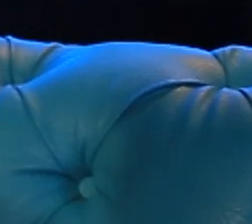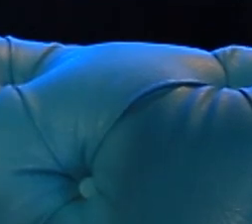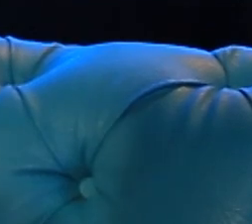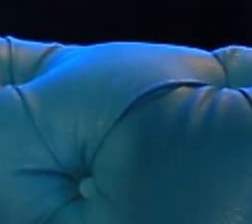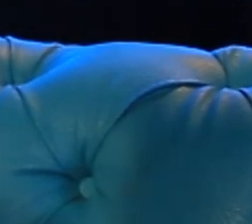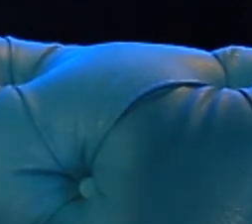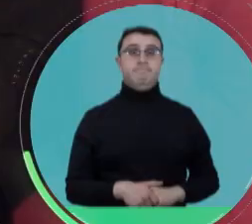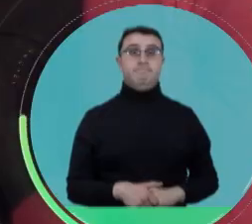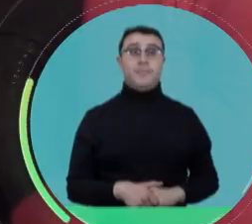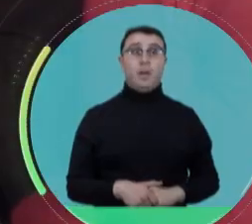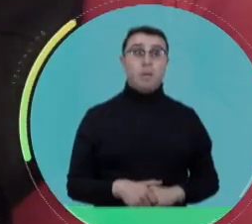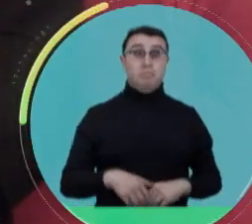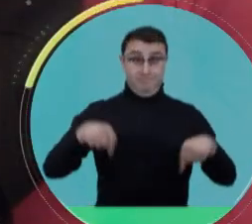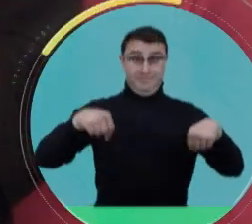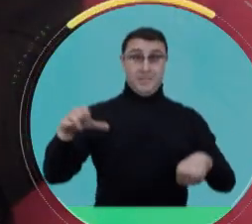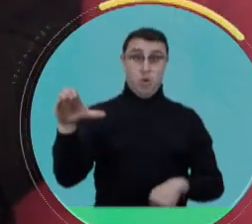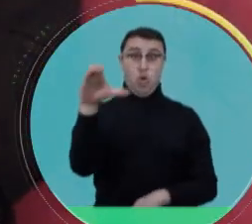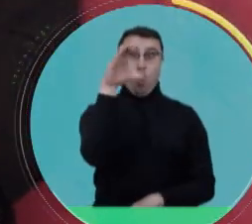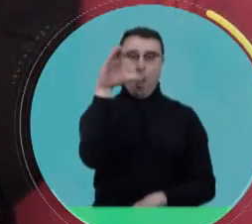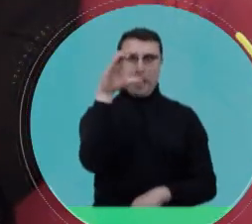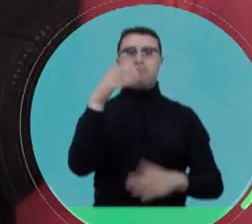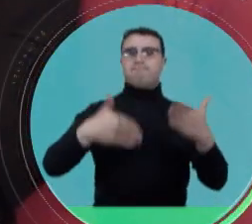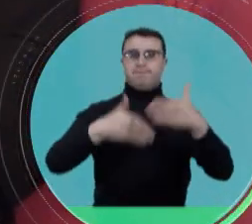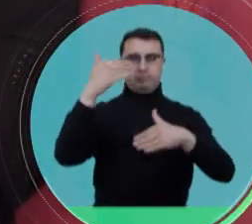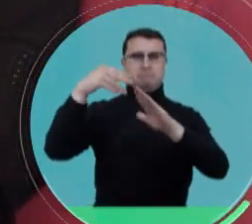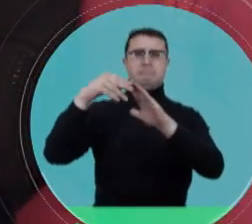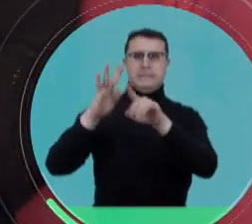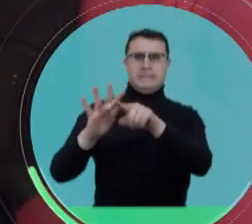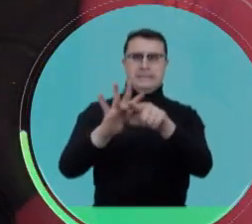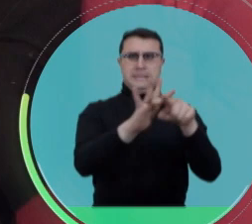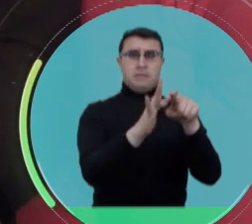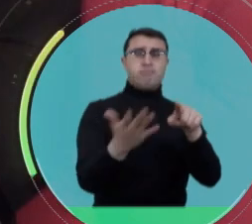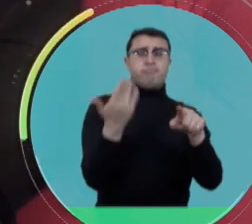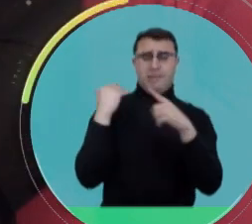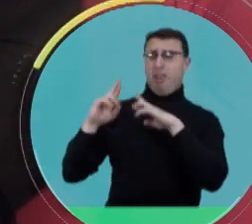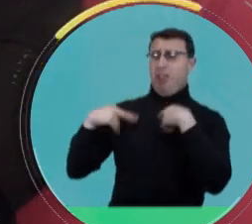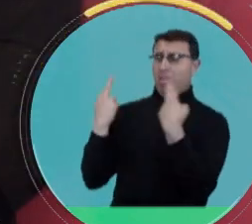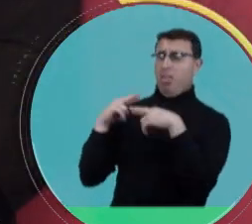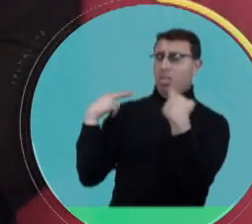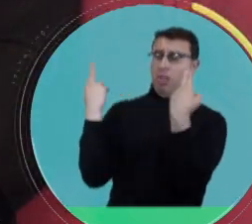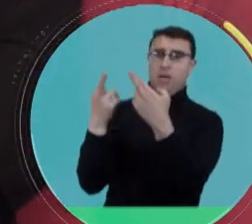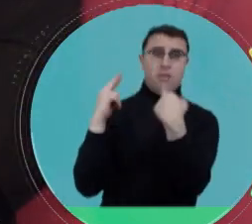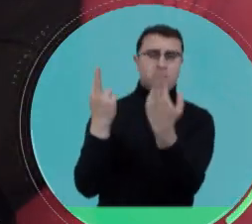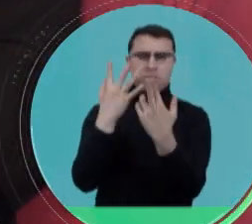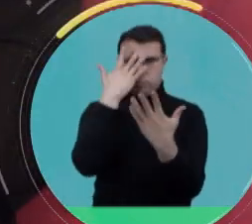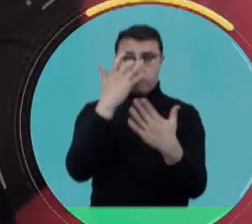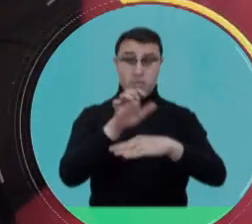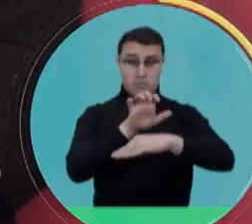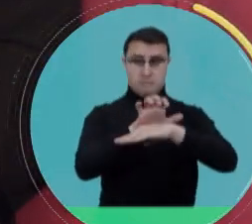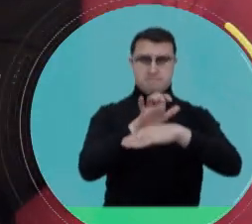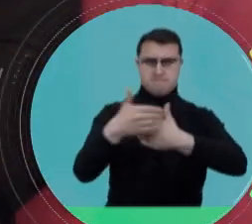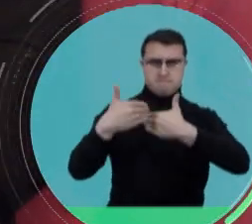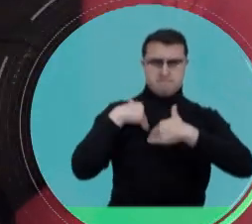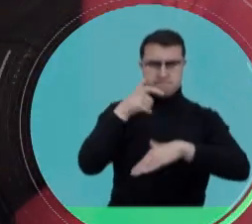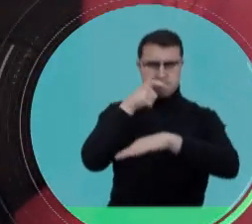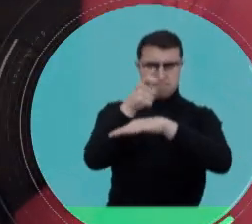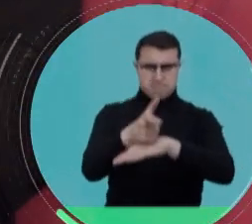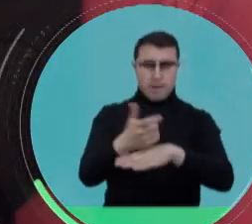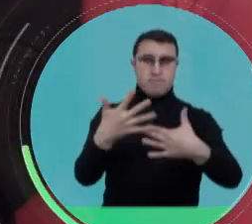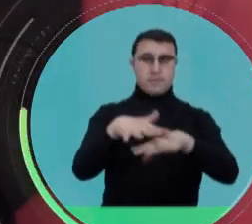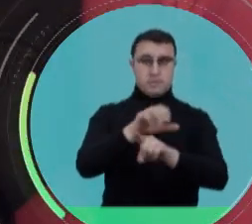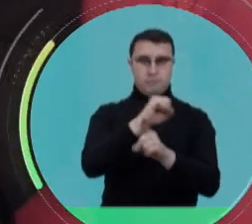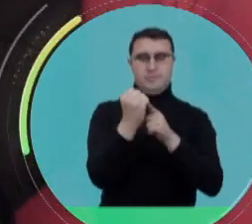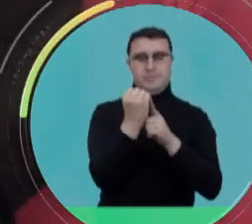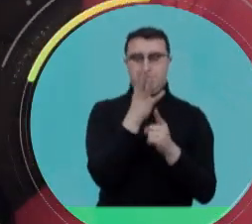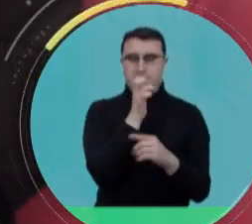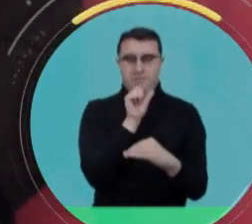alguna Norma eso es algo que se está implementando en Colombia que de hecho hemos tenido muchas reuniones porque realmente todavía no hay